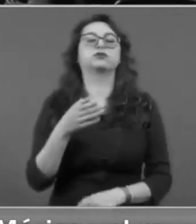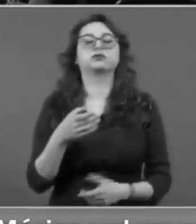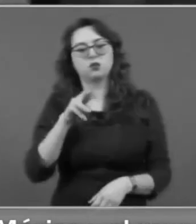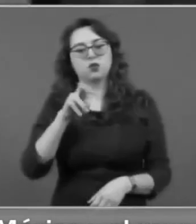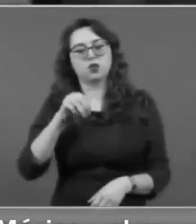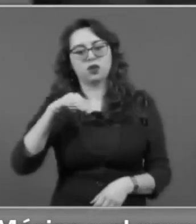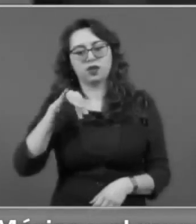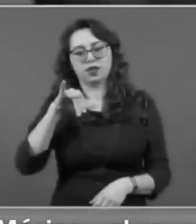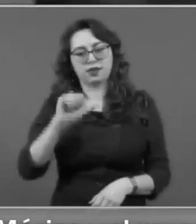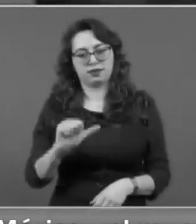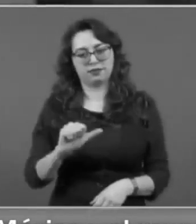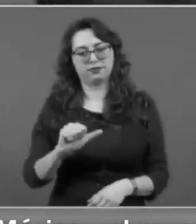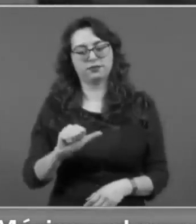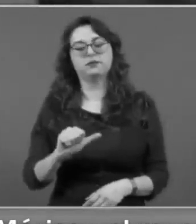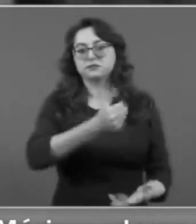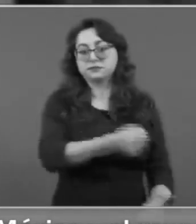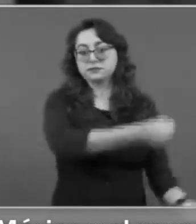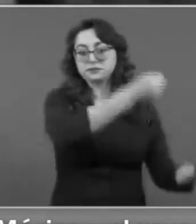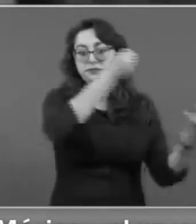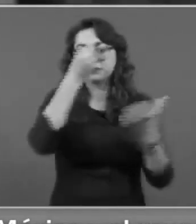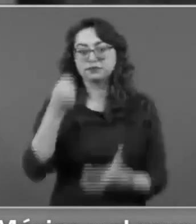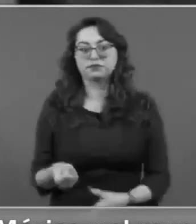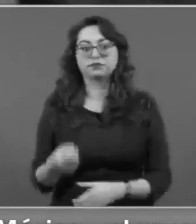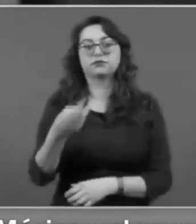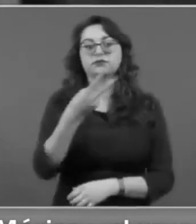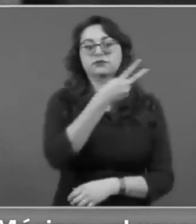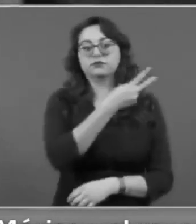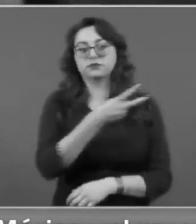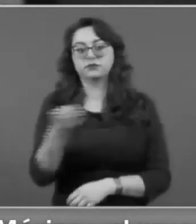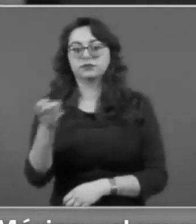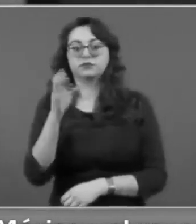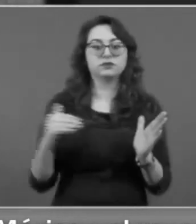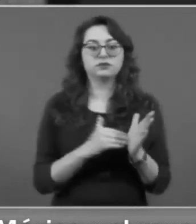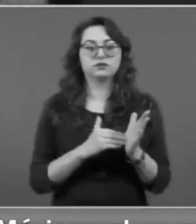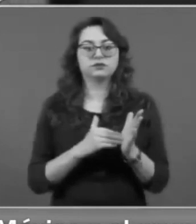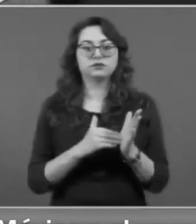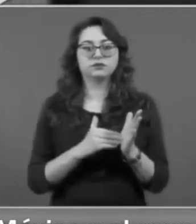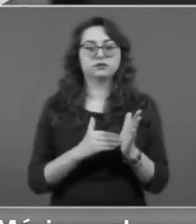La cantidad es considerable. Son